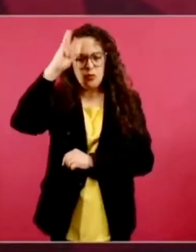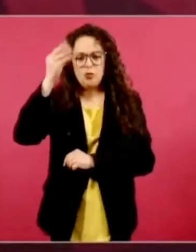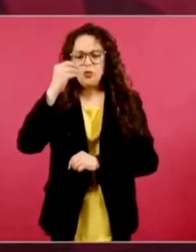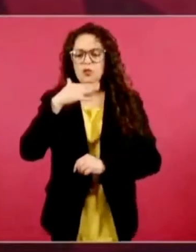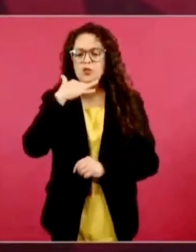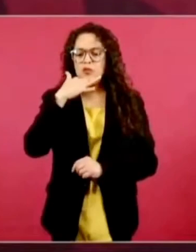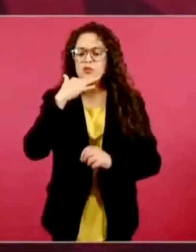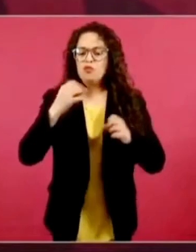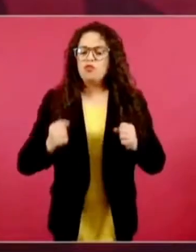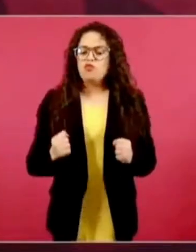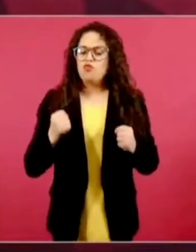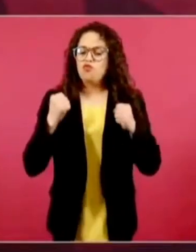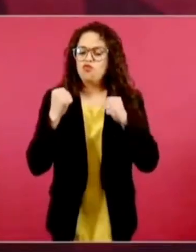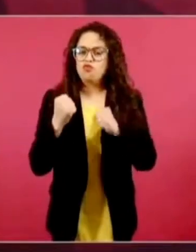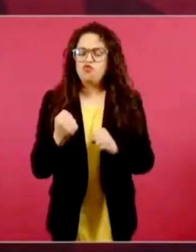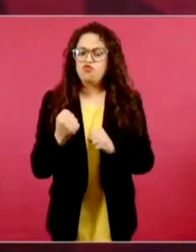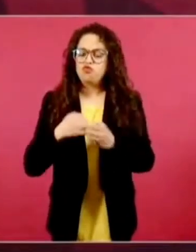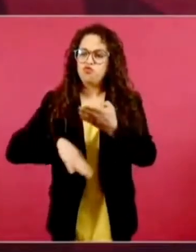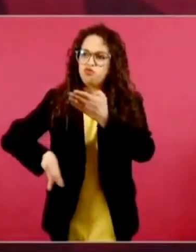y sin embargo